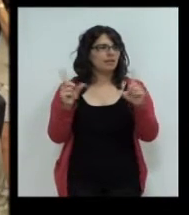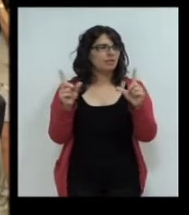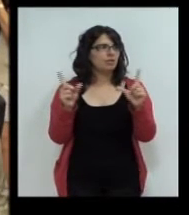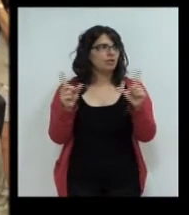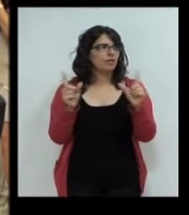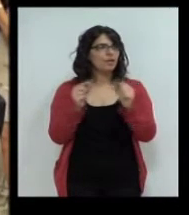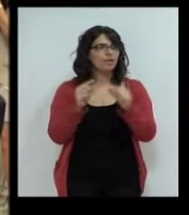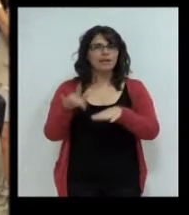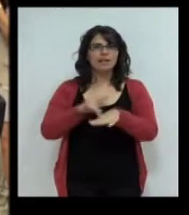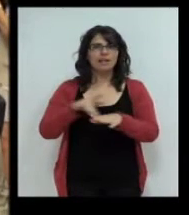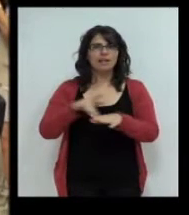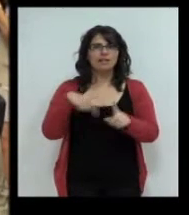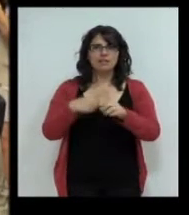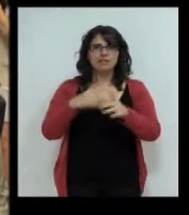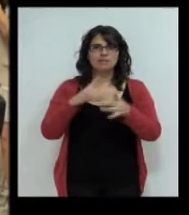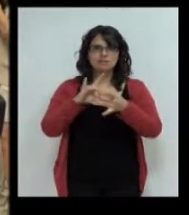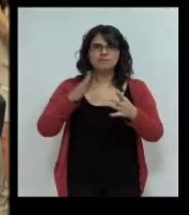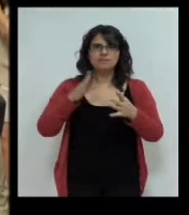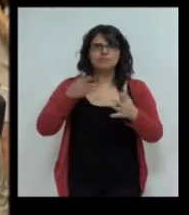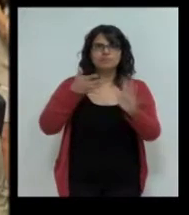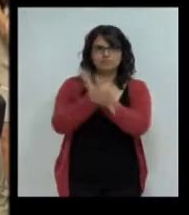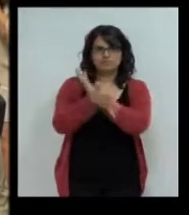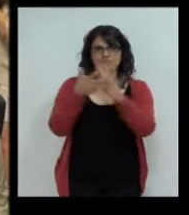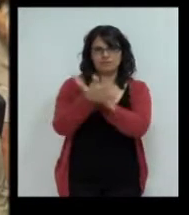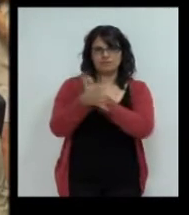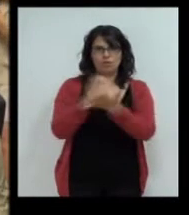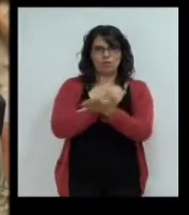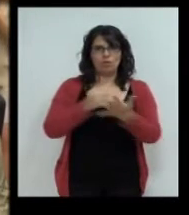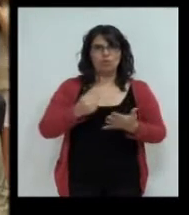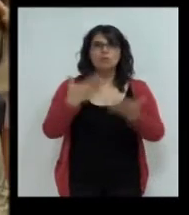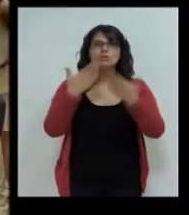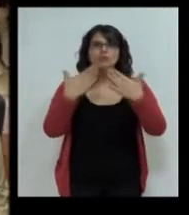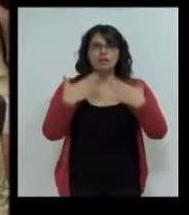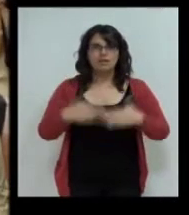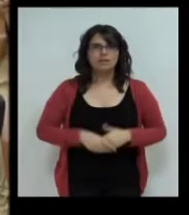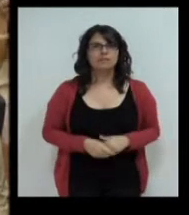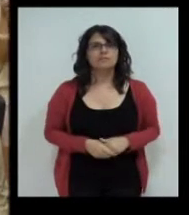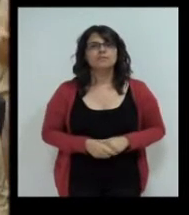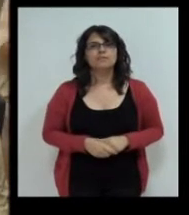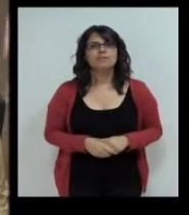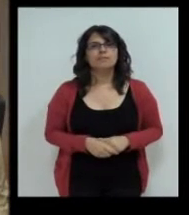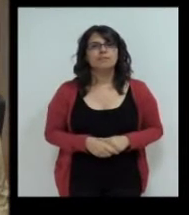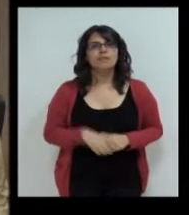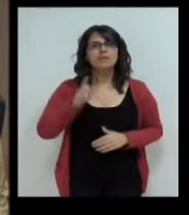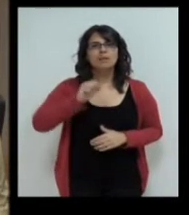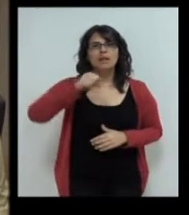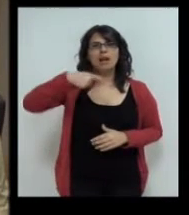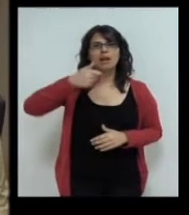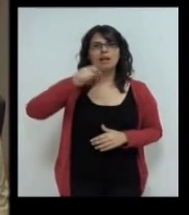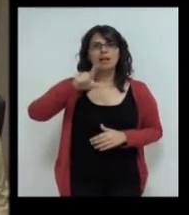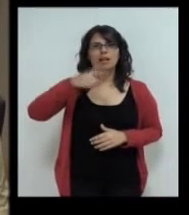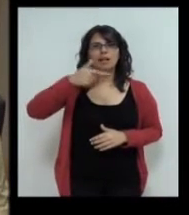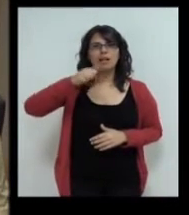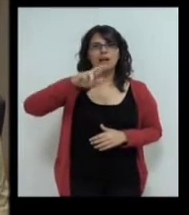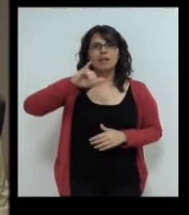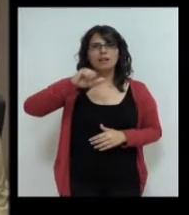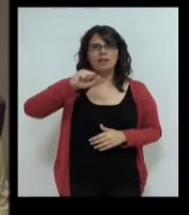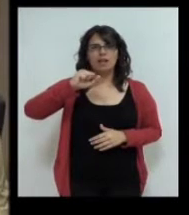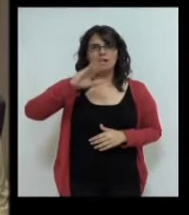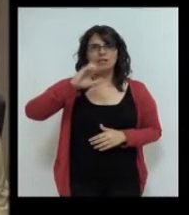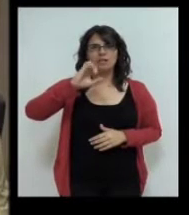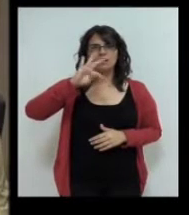todo lo que con ello conlleva, ¿no? Así que también, pues, muchas gracias, otro lujo el que estés por aquí. Ángel García Castillejo, buen amigo de la